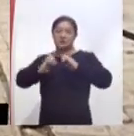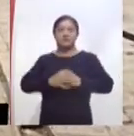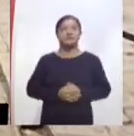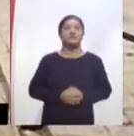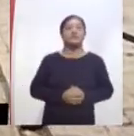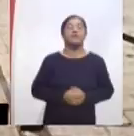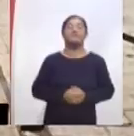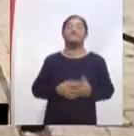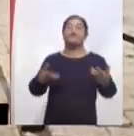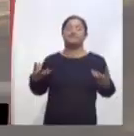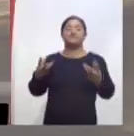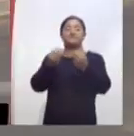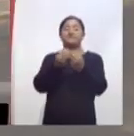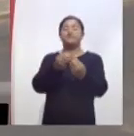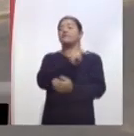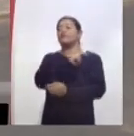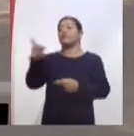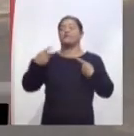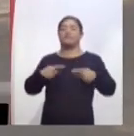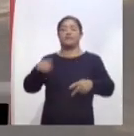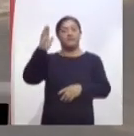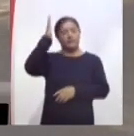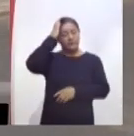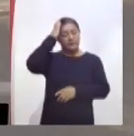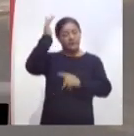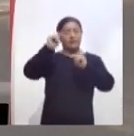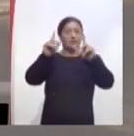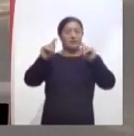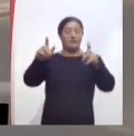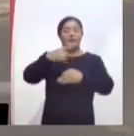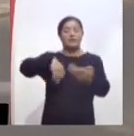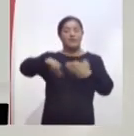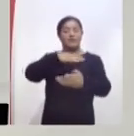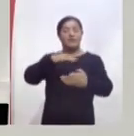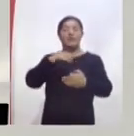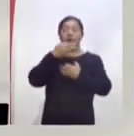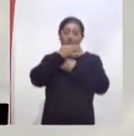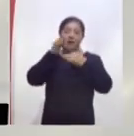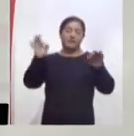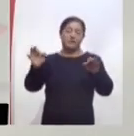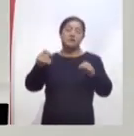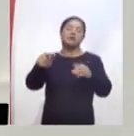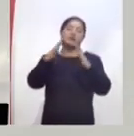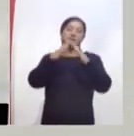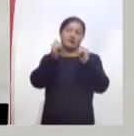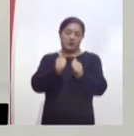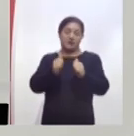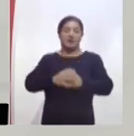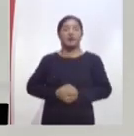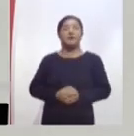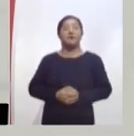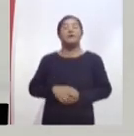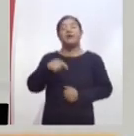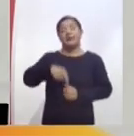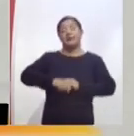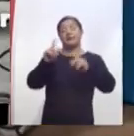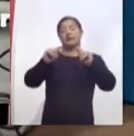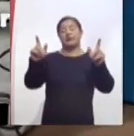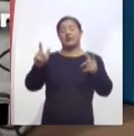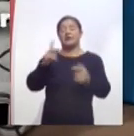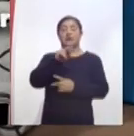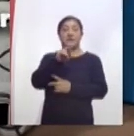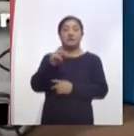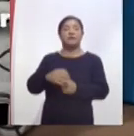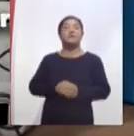unen voluntades para que los tlaxcaltecas cumplan con el aislamiento social. En esta producción de Tlaxcala Televisión, la conductora de